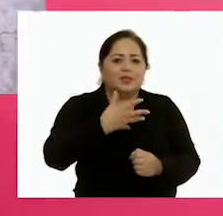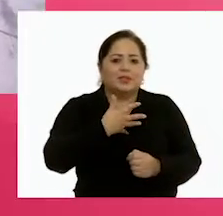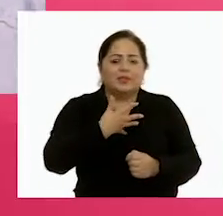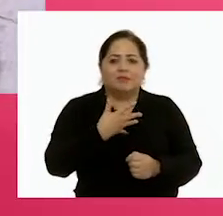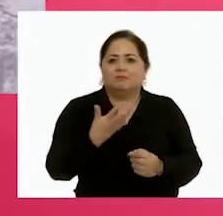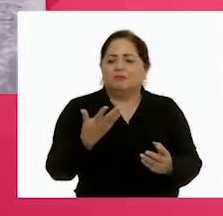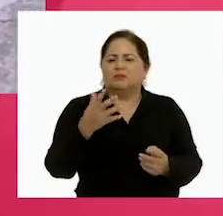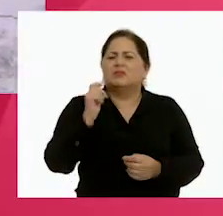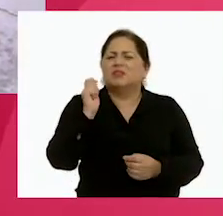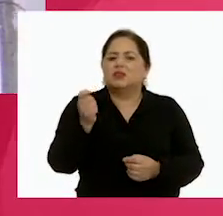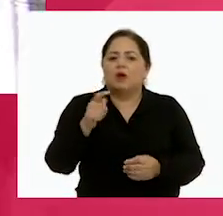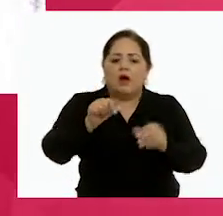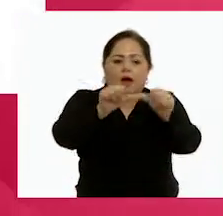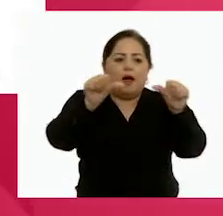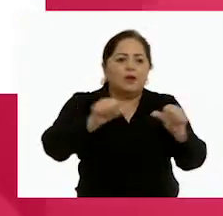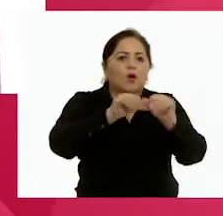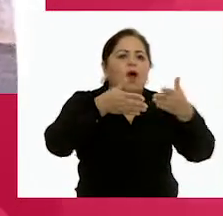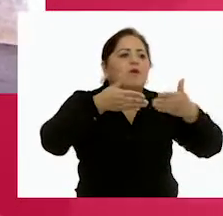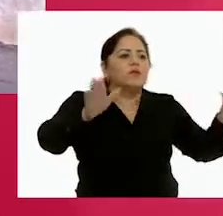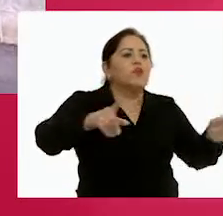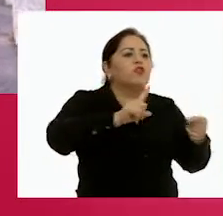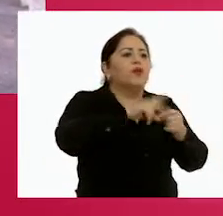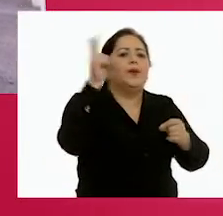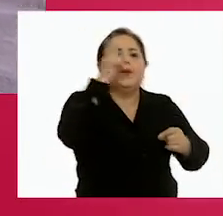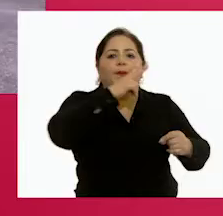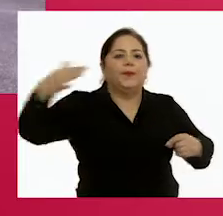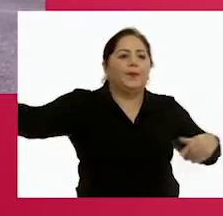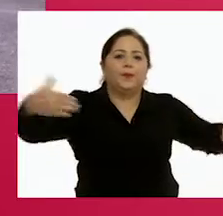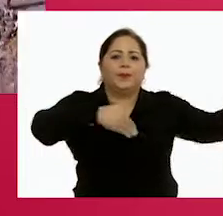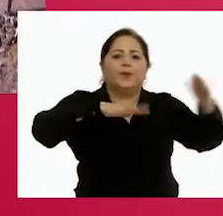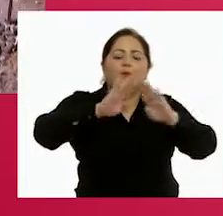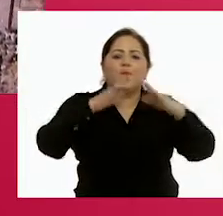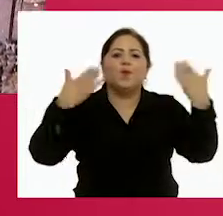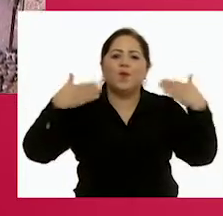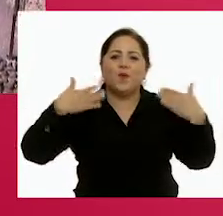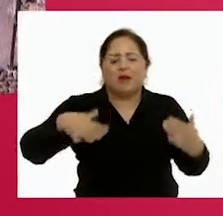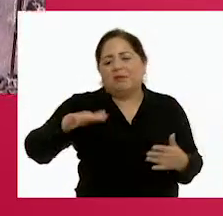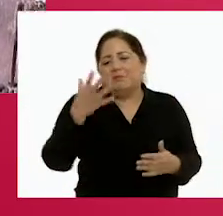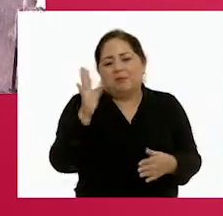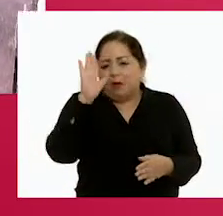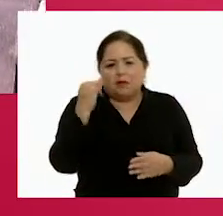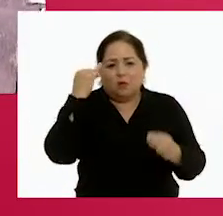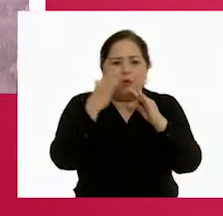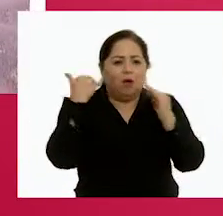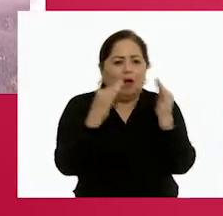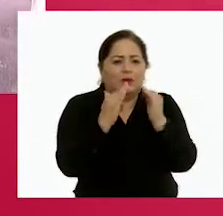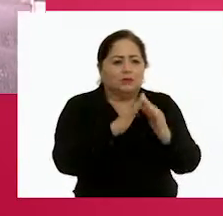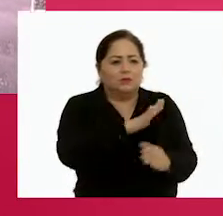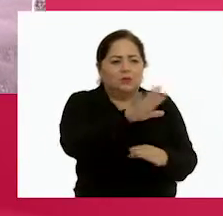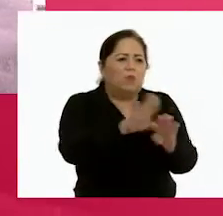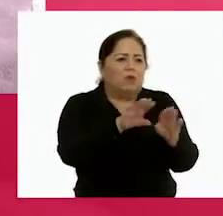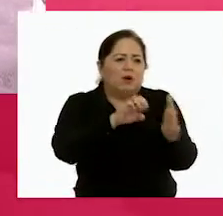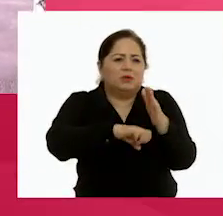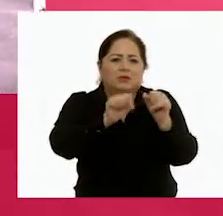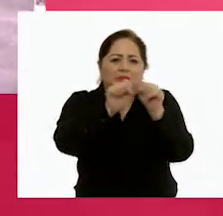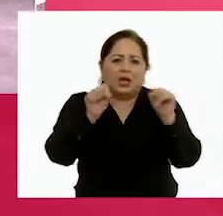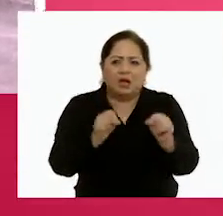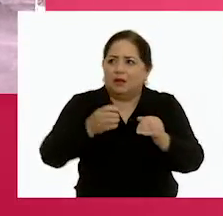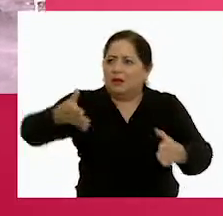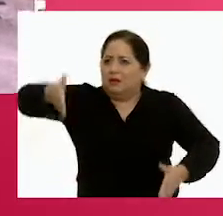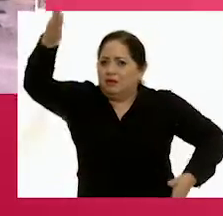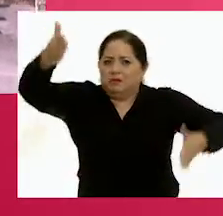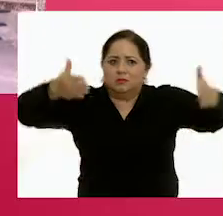Los impluvios son unas áreas abiertas por donde se ventilaban precisamente estos espacios. Es decir, son unas grandes salas con